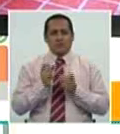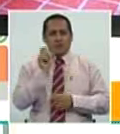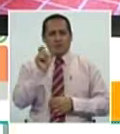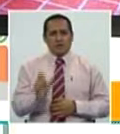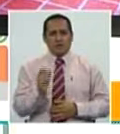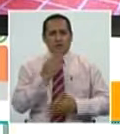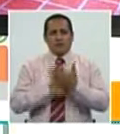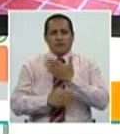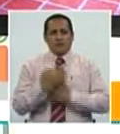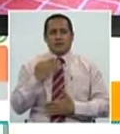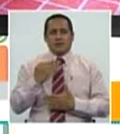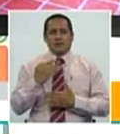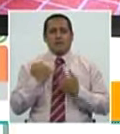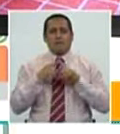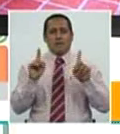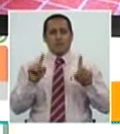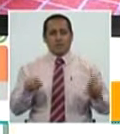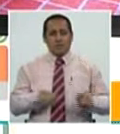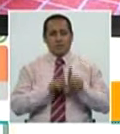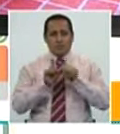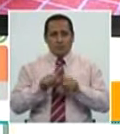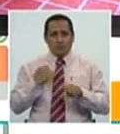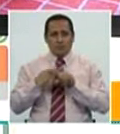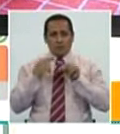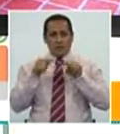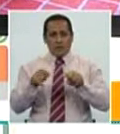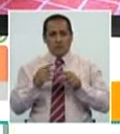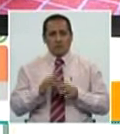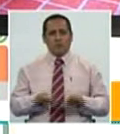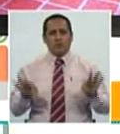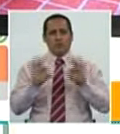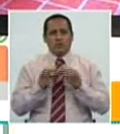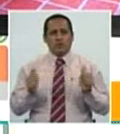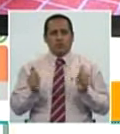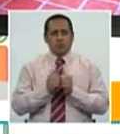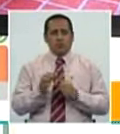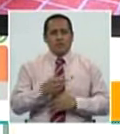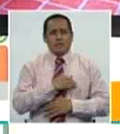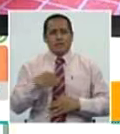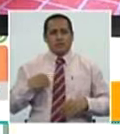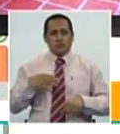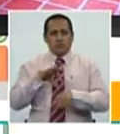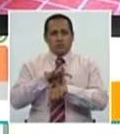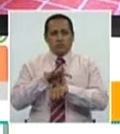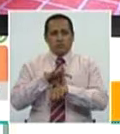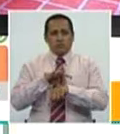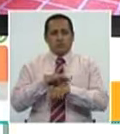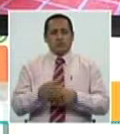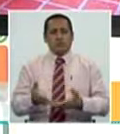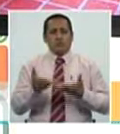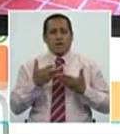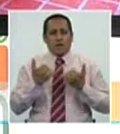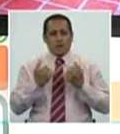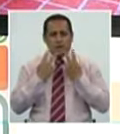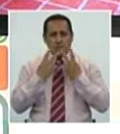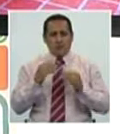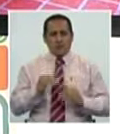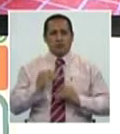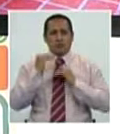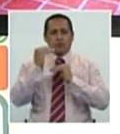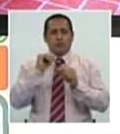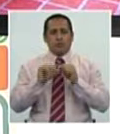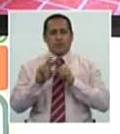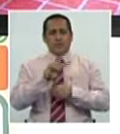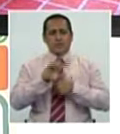servicio a la persona con discapacidad. Pero para eso lo articula el Ministerio de Salud, ¿no? Basado en este artículo,